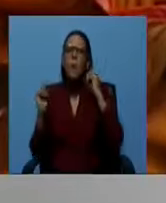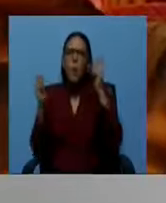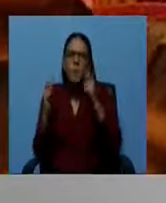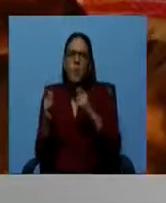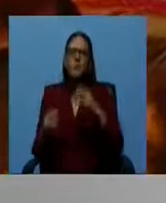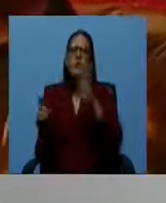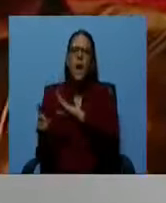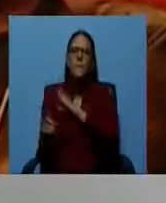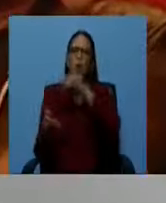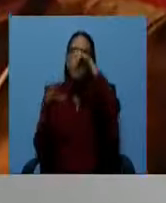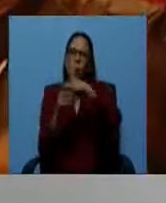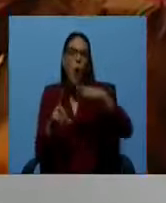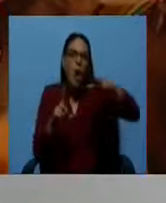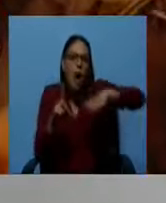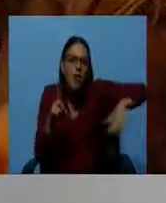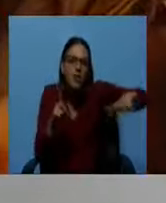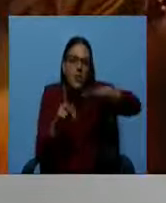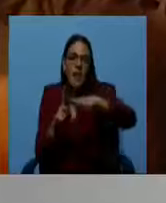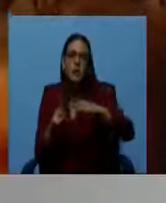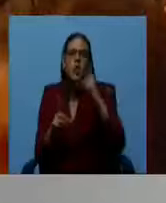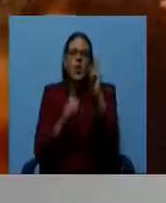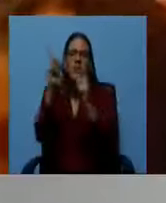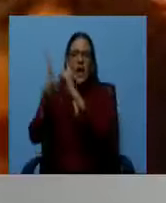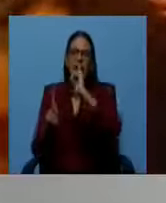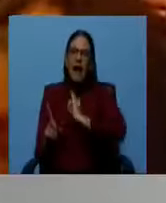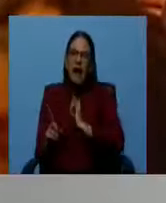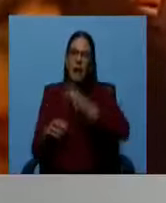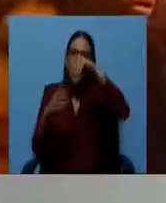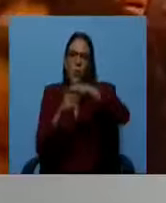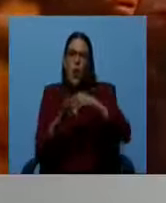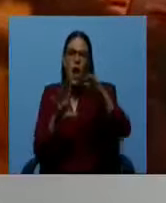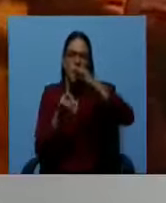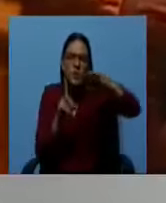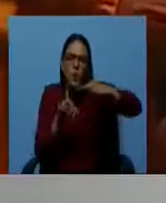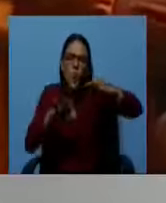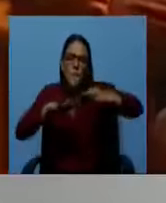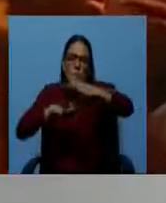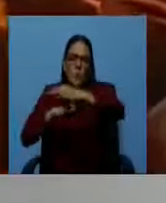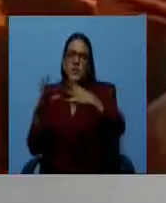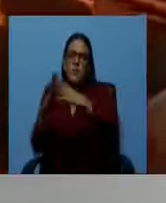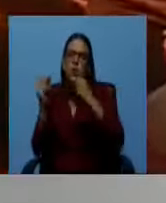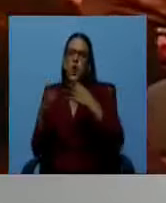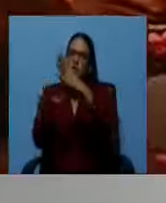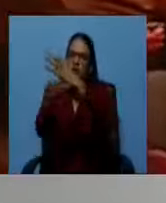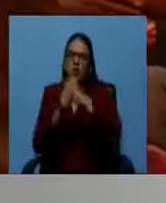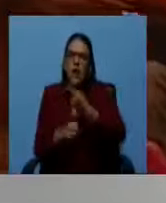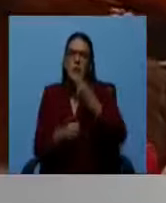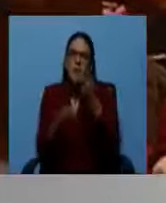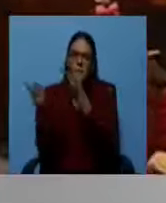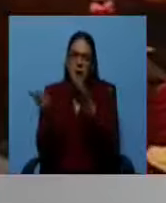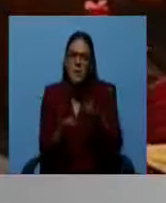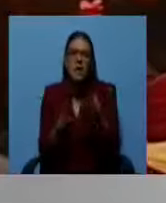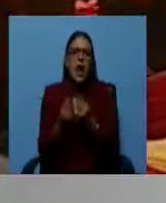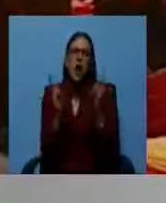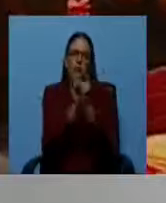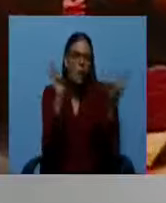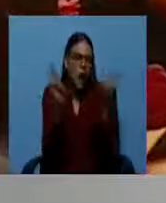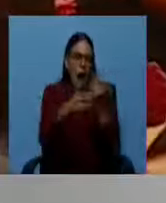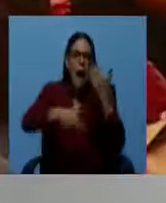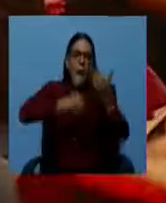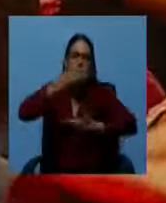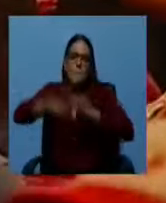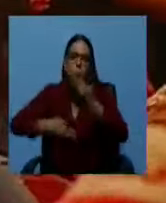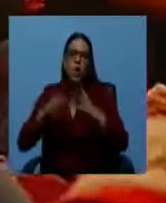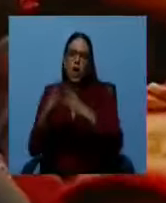musicales autóctonas y características de ese territorio, nos han recibido con mucho amor, con mucho